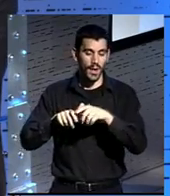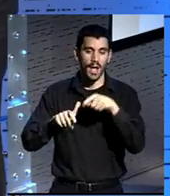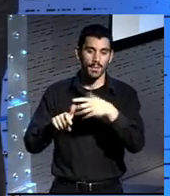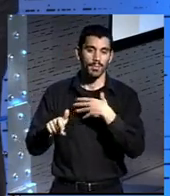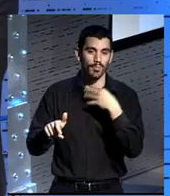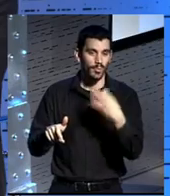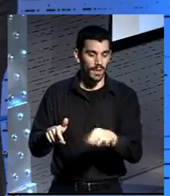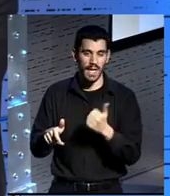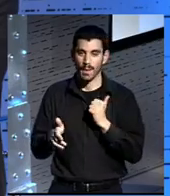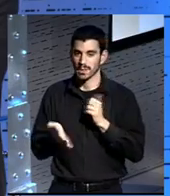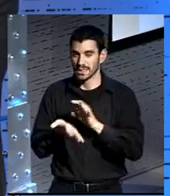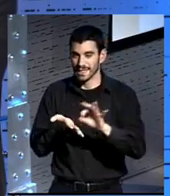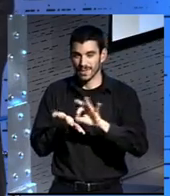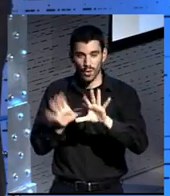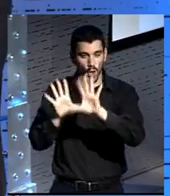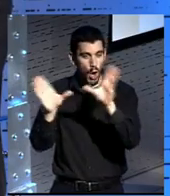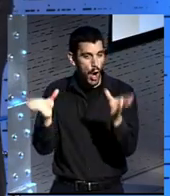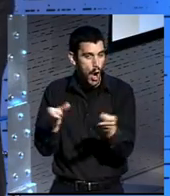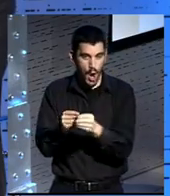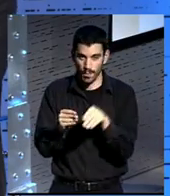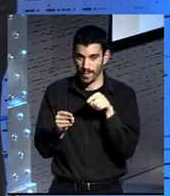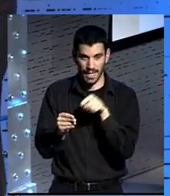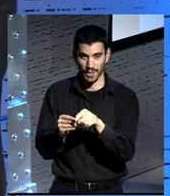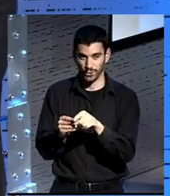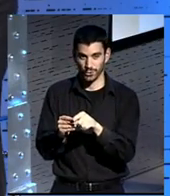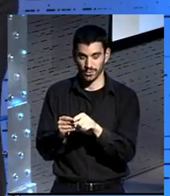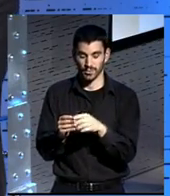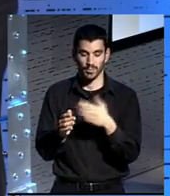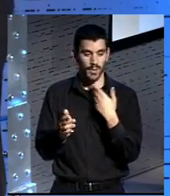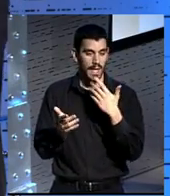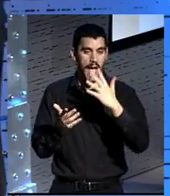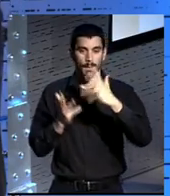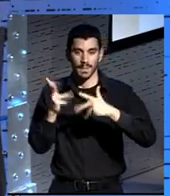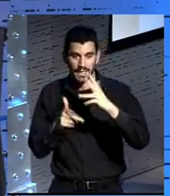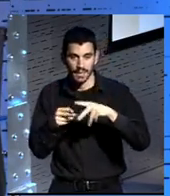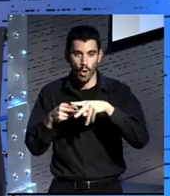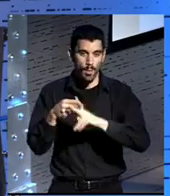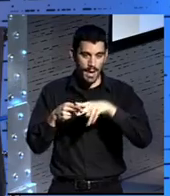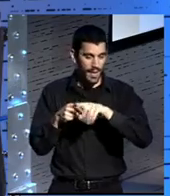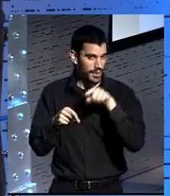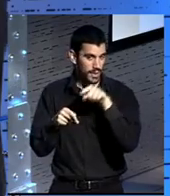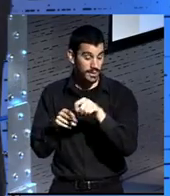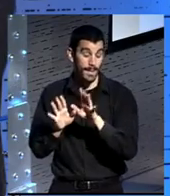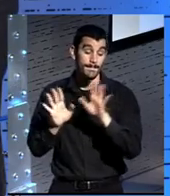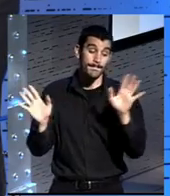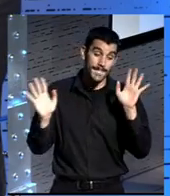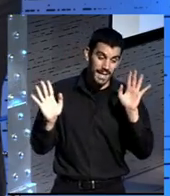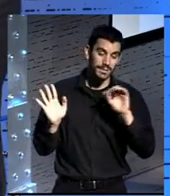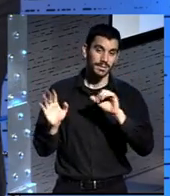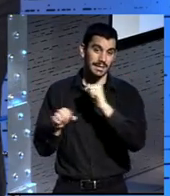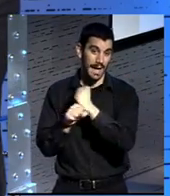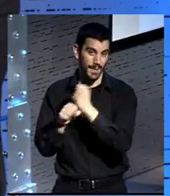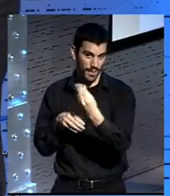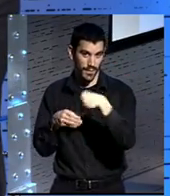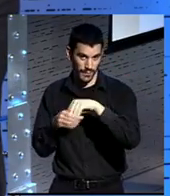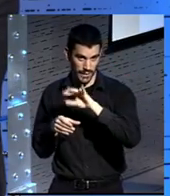integramos nuestros servicios con sus propios procesos administrativos y operativos, y en cambio para nuestros clientes particulares, o incluso